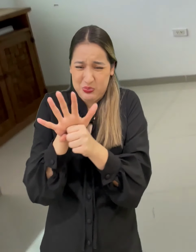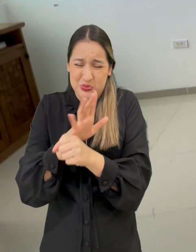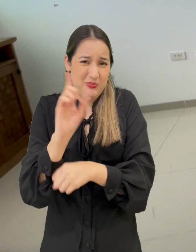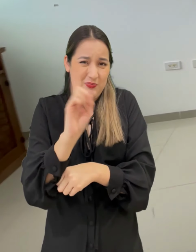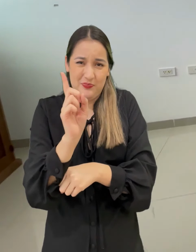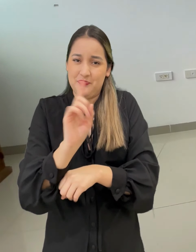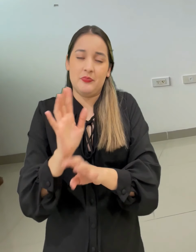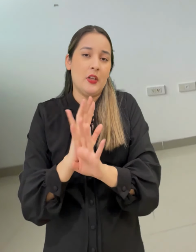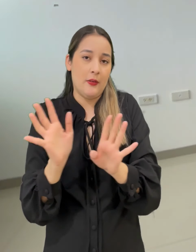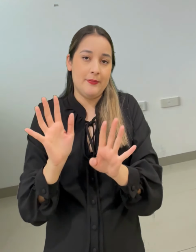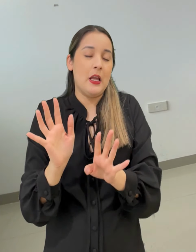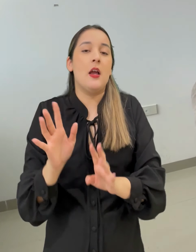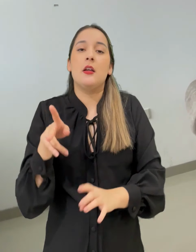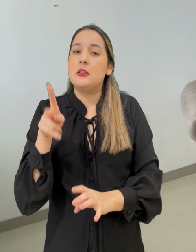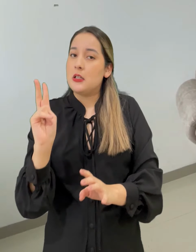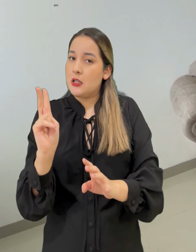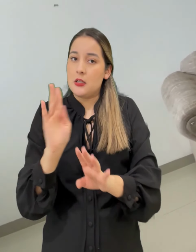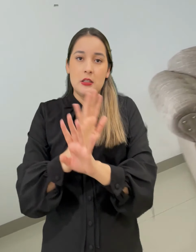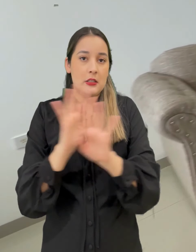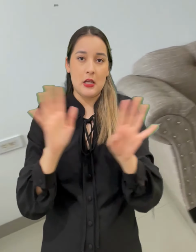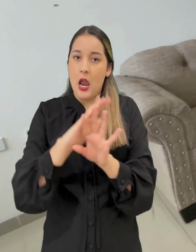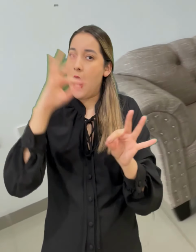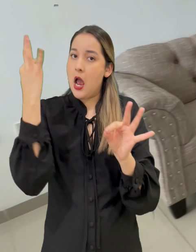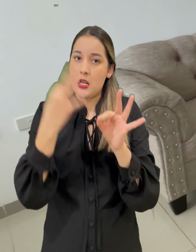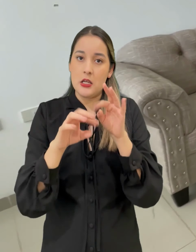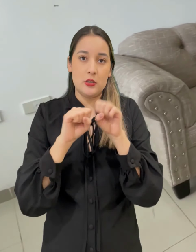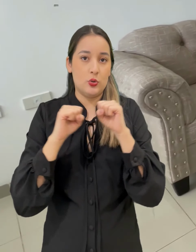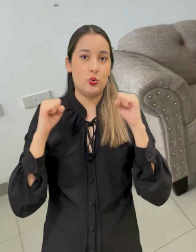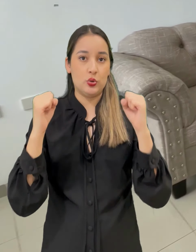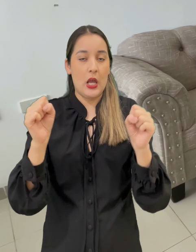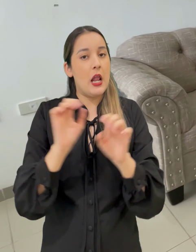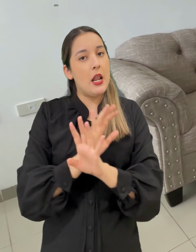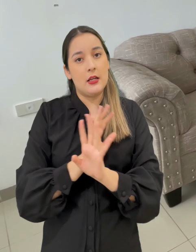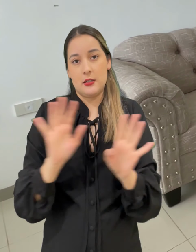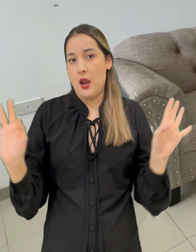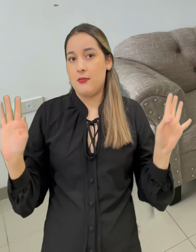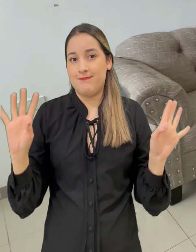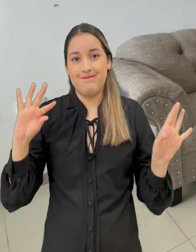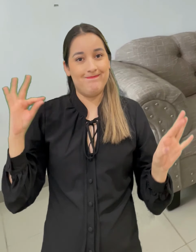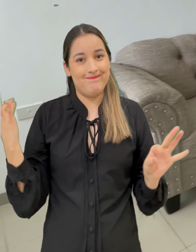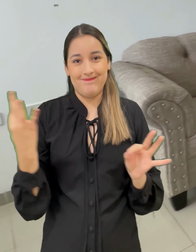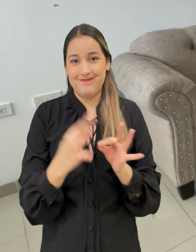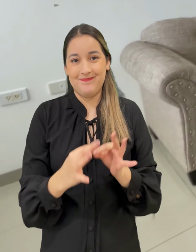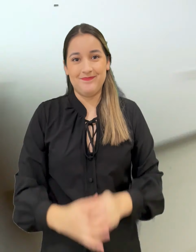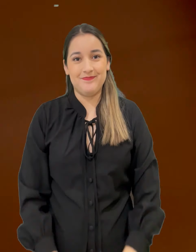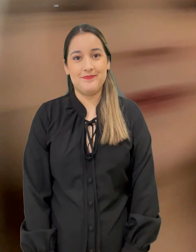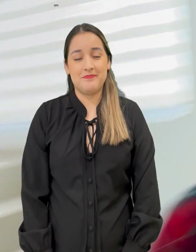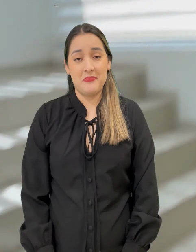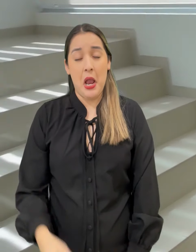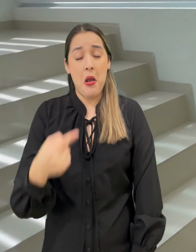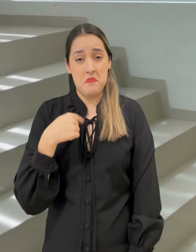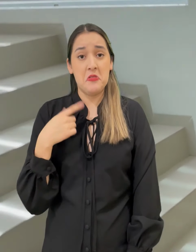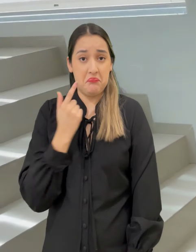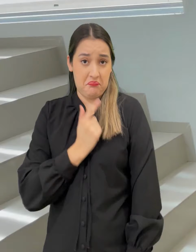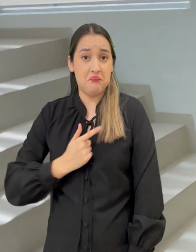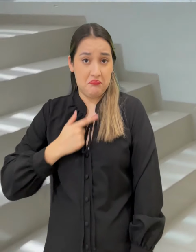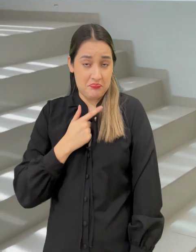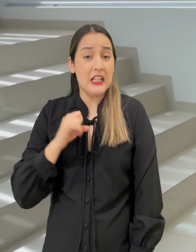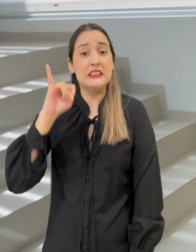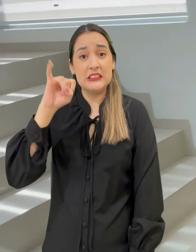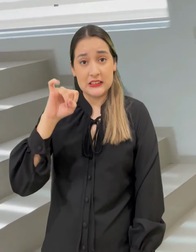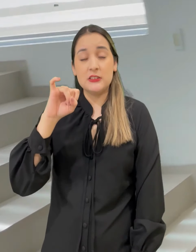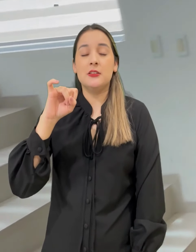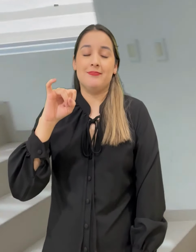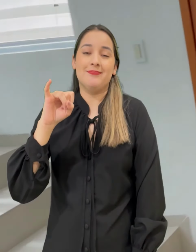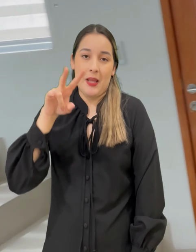ya en lo que terminamos de decorar lo demás ya quedó y pues sí me gustó la